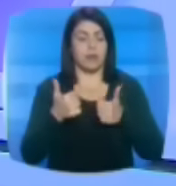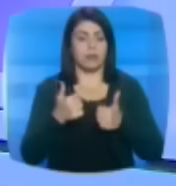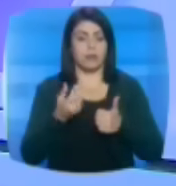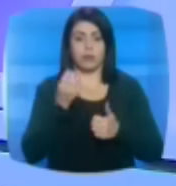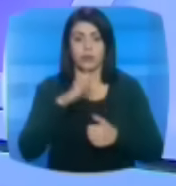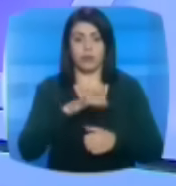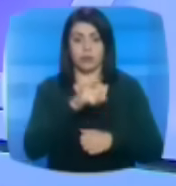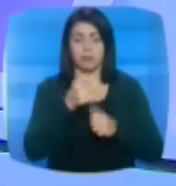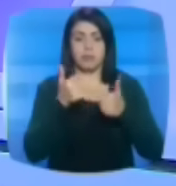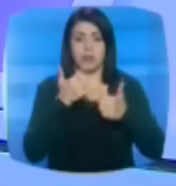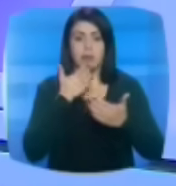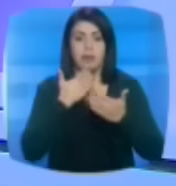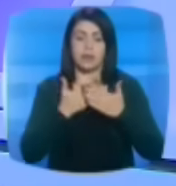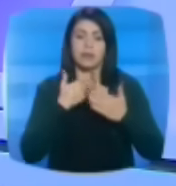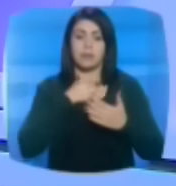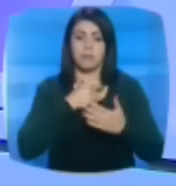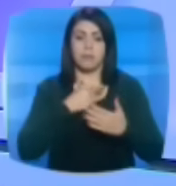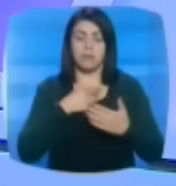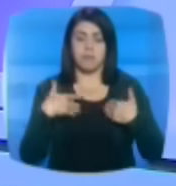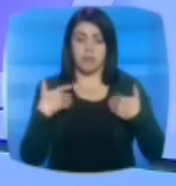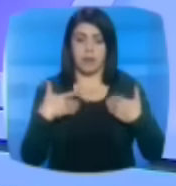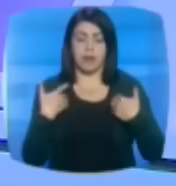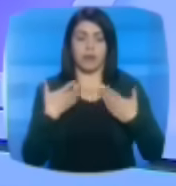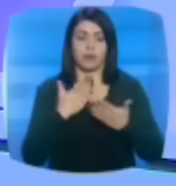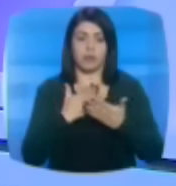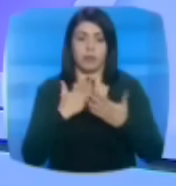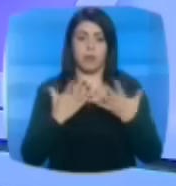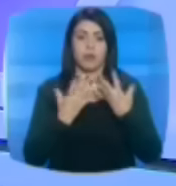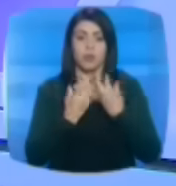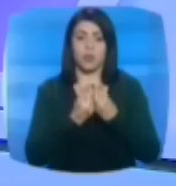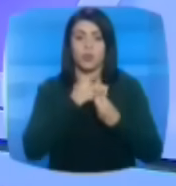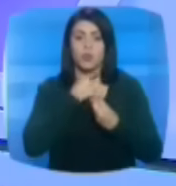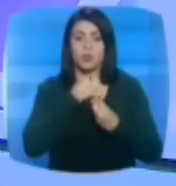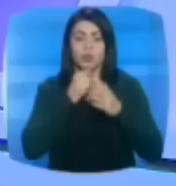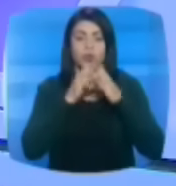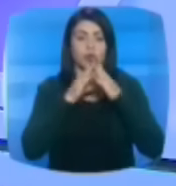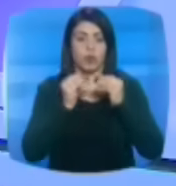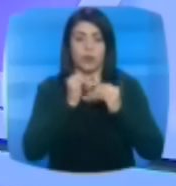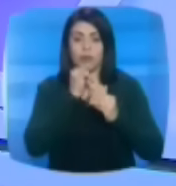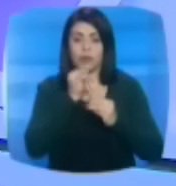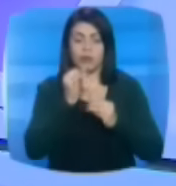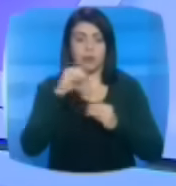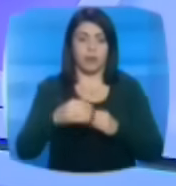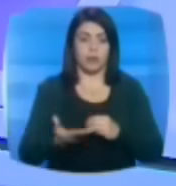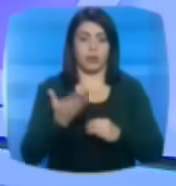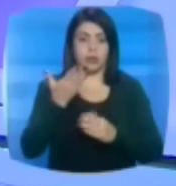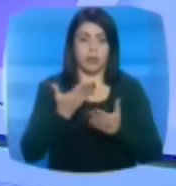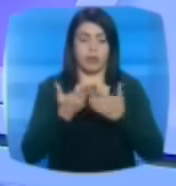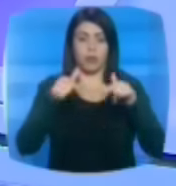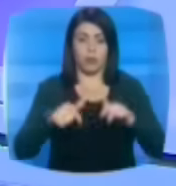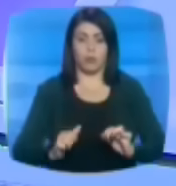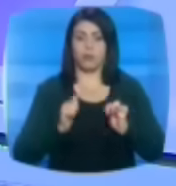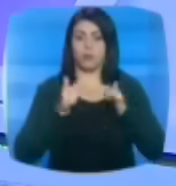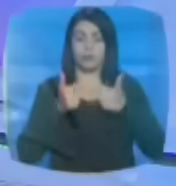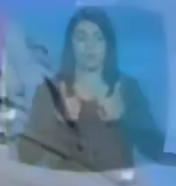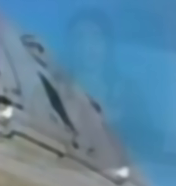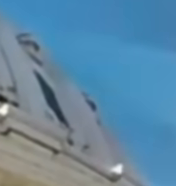estás tú? Muy bien, gracias. Me alegro, es un placer acompañarles como siempre para llevarles los detalles de las informaciones más destacadas. Hasta el momento